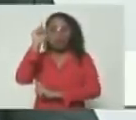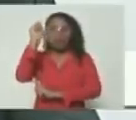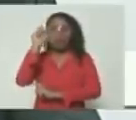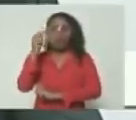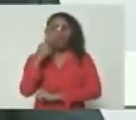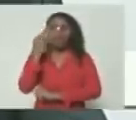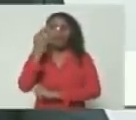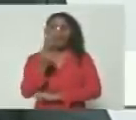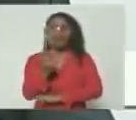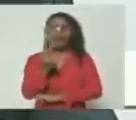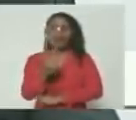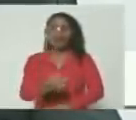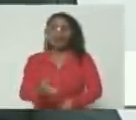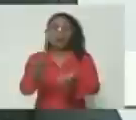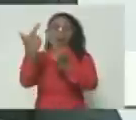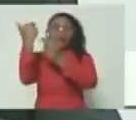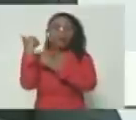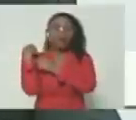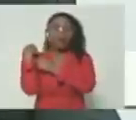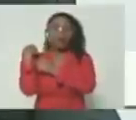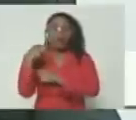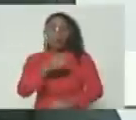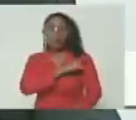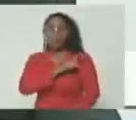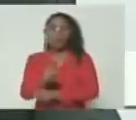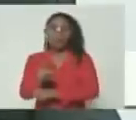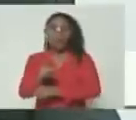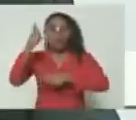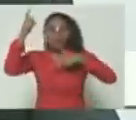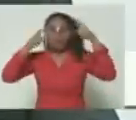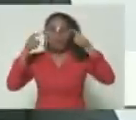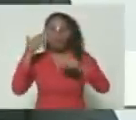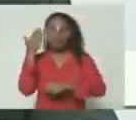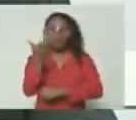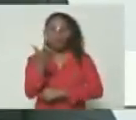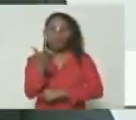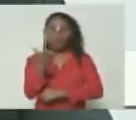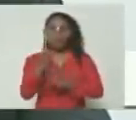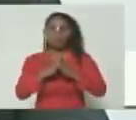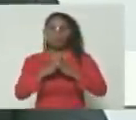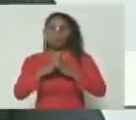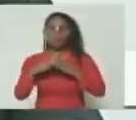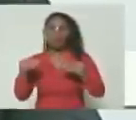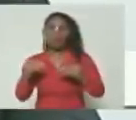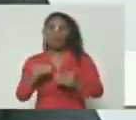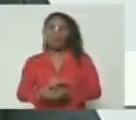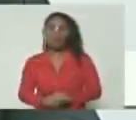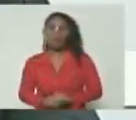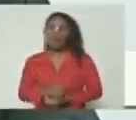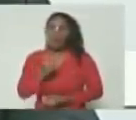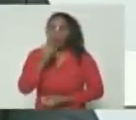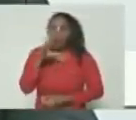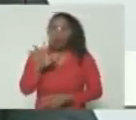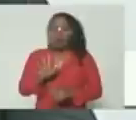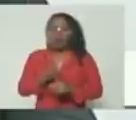decía responsabilizar al comandante Chávez y a usted por, bueno, la